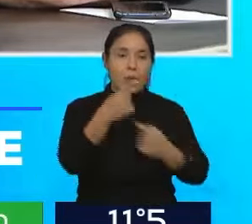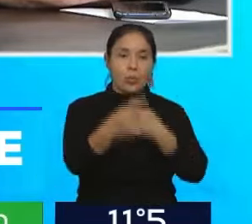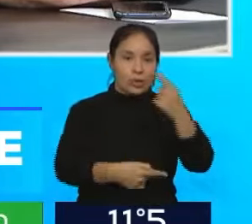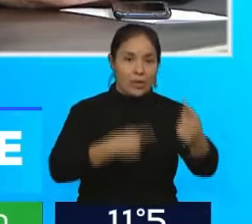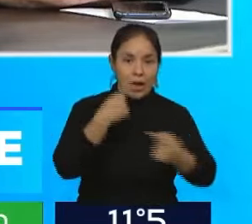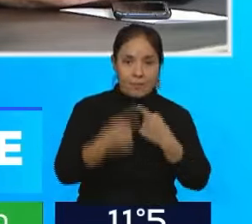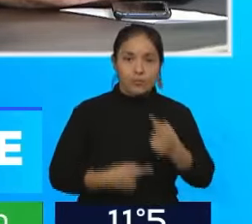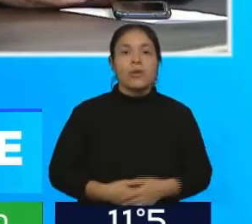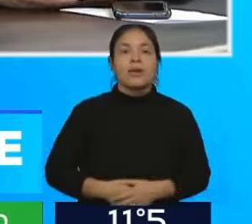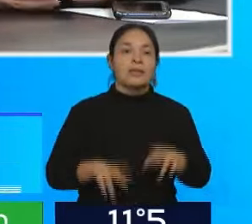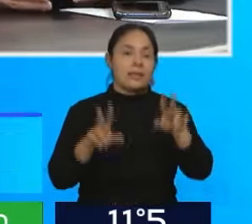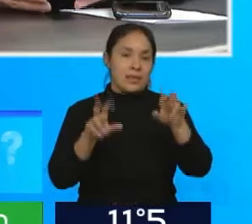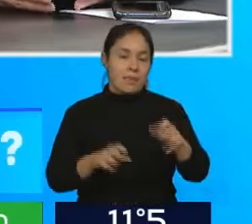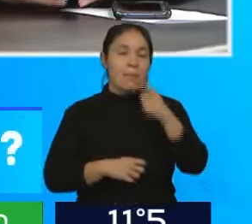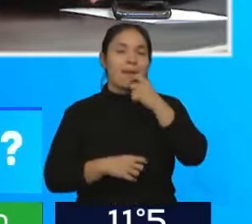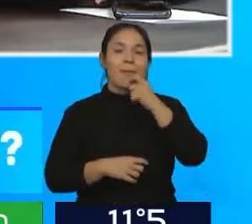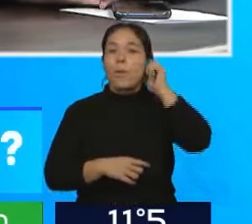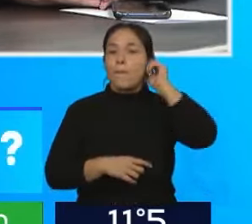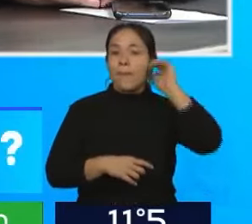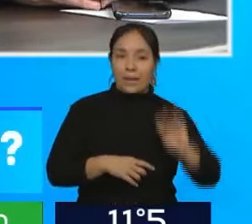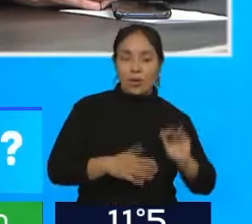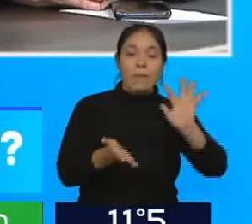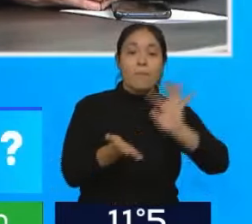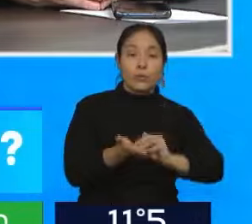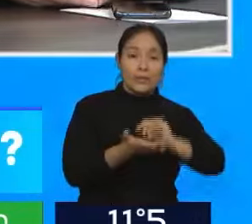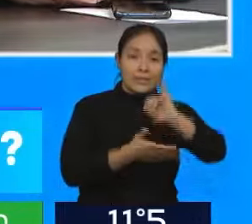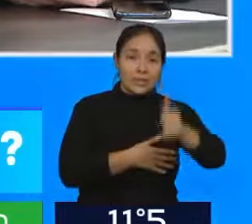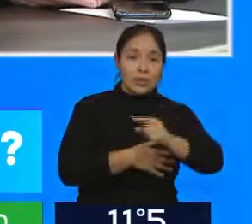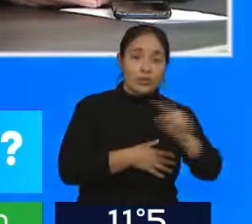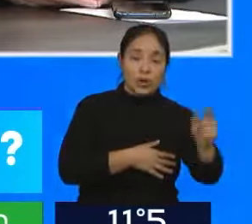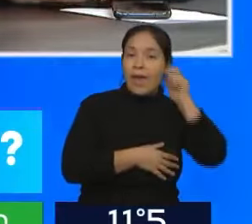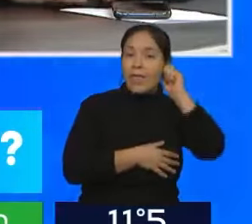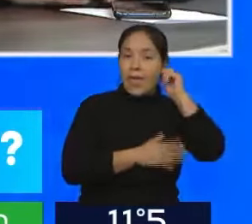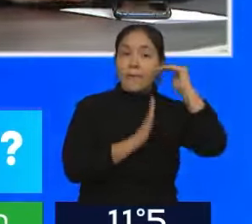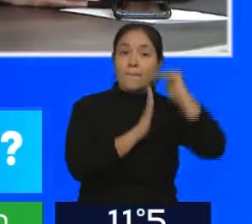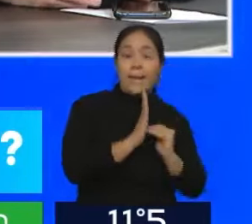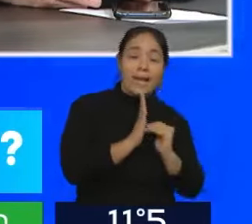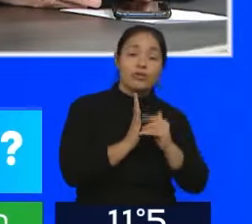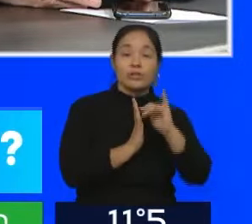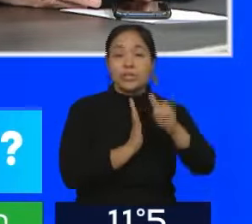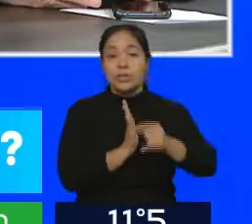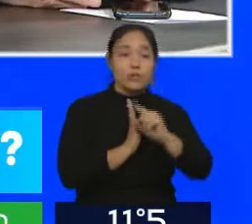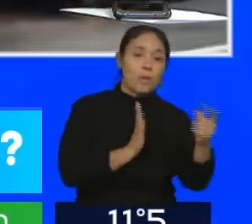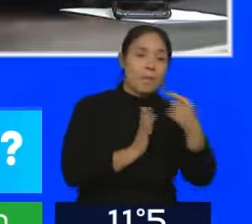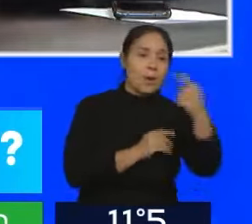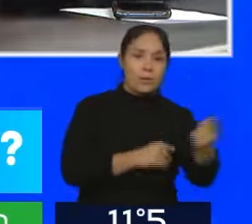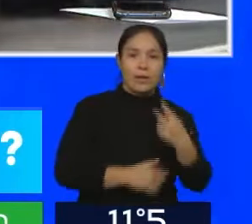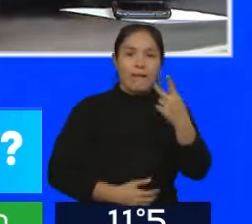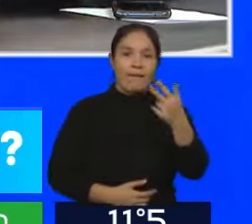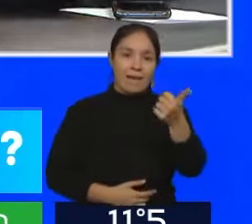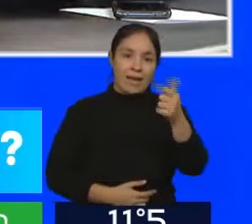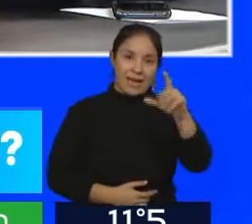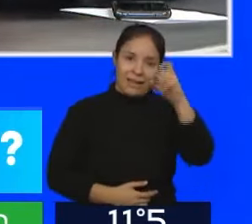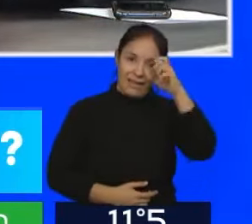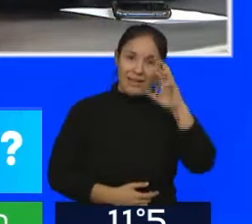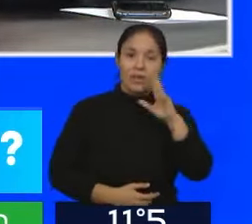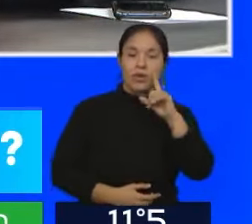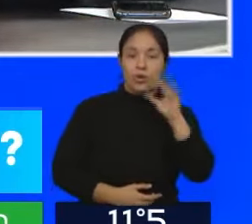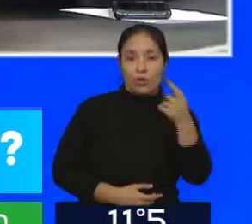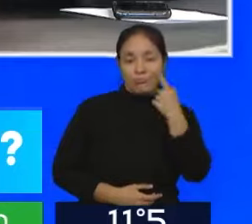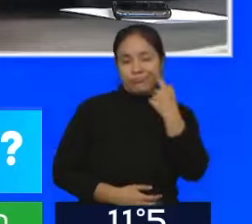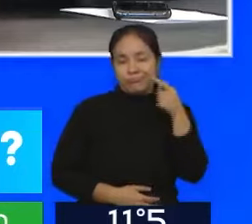la inimputabilidad de menores y si hay que bajar esa edad. ¿Qué tema ese, eh? Uno, conociéndolo a Valerio, esto me hago cargo, yo hubiese